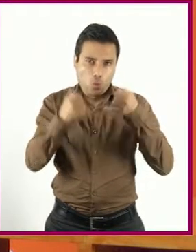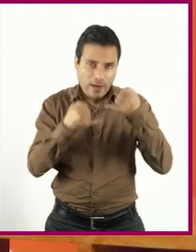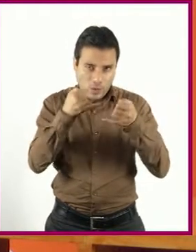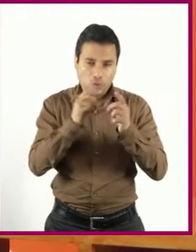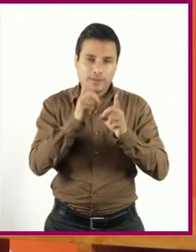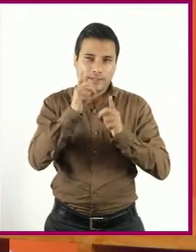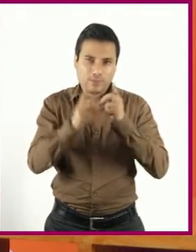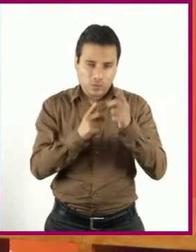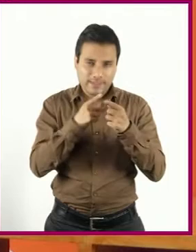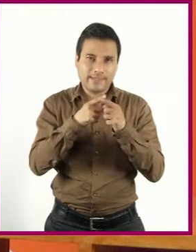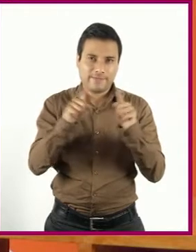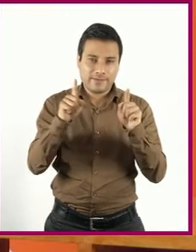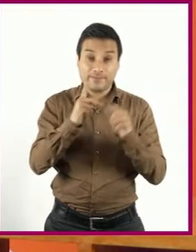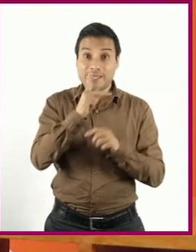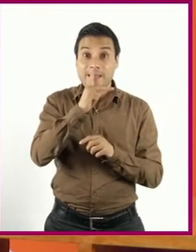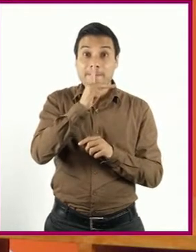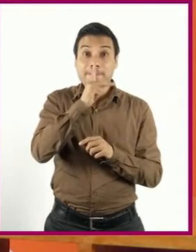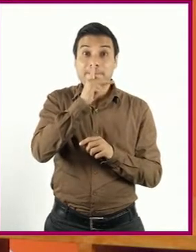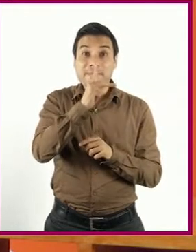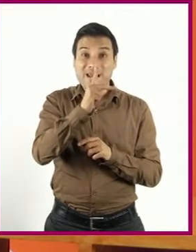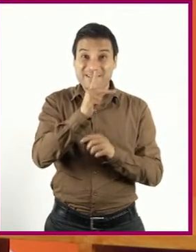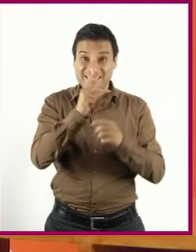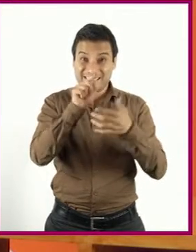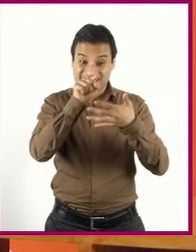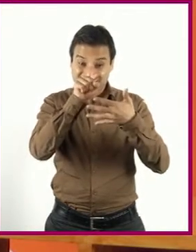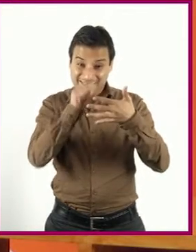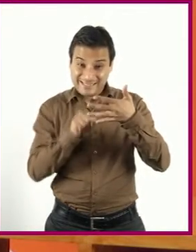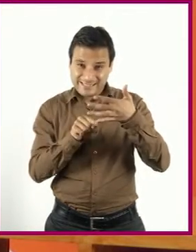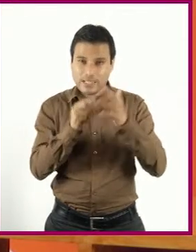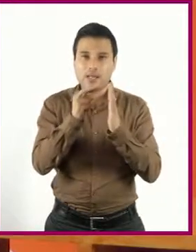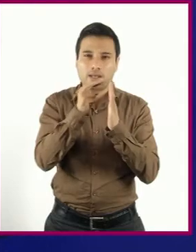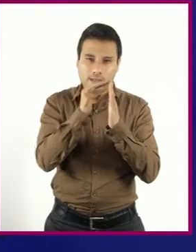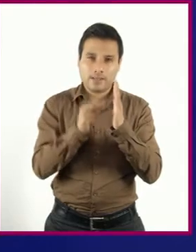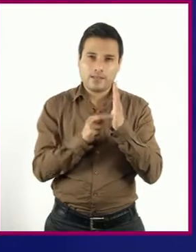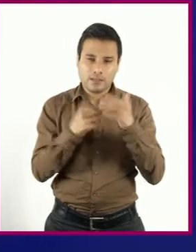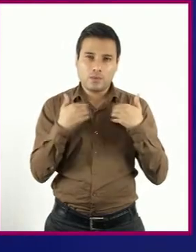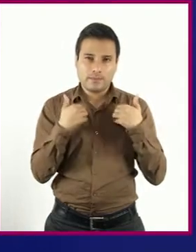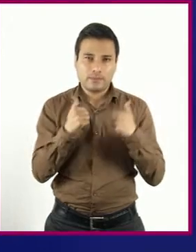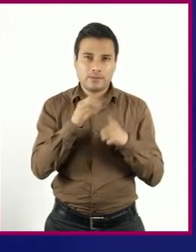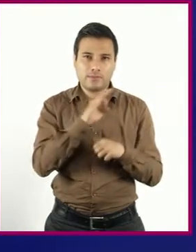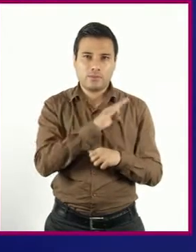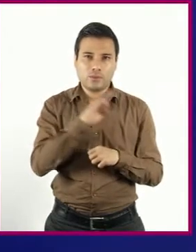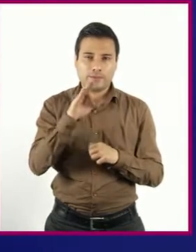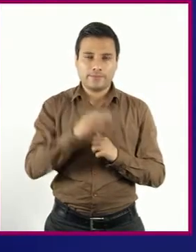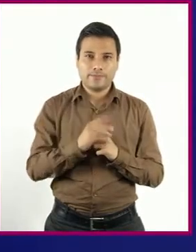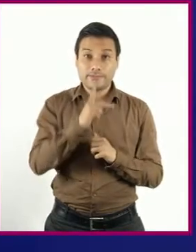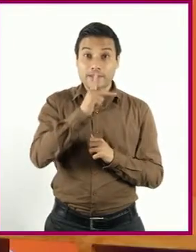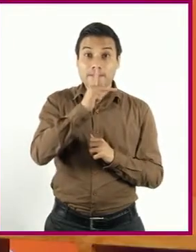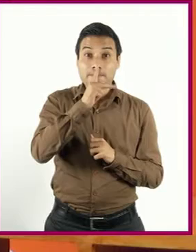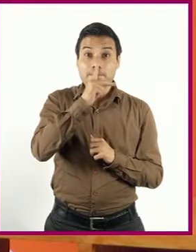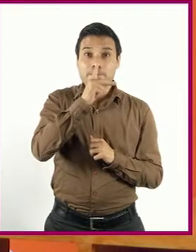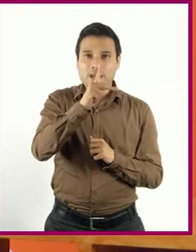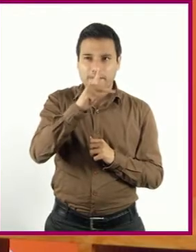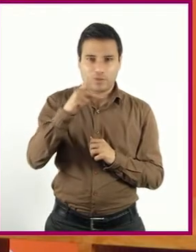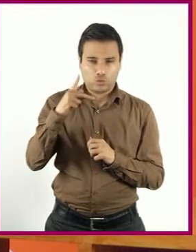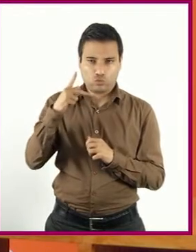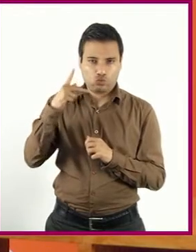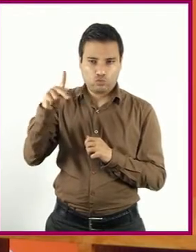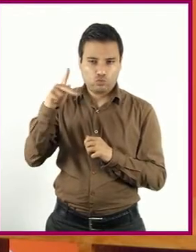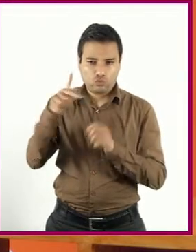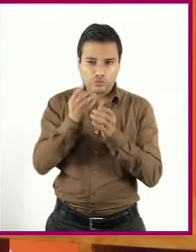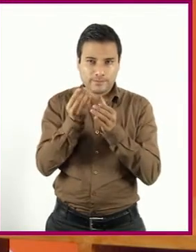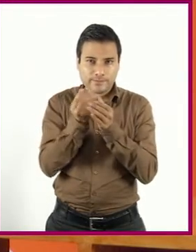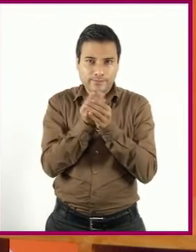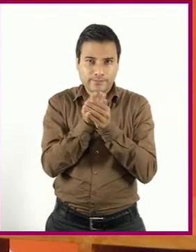que su vocabulario permite entender con precisión las reglas del juego. ¿Términos específicos?